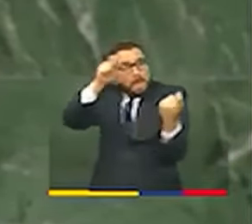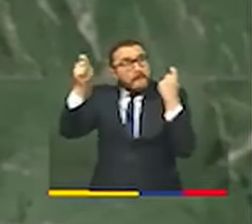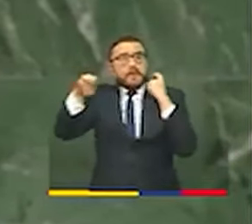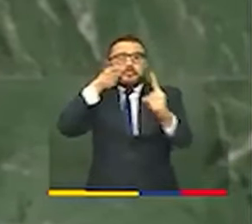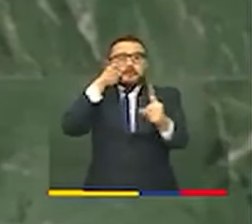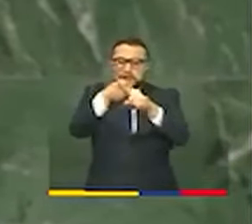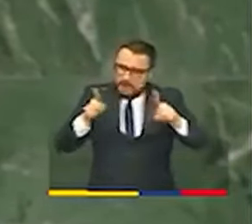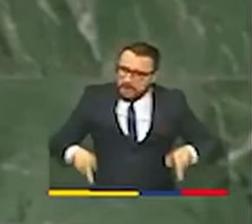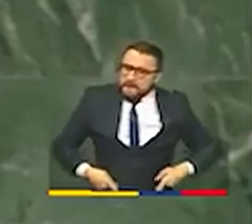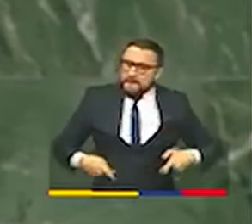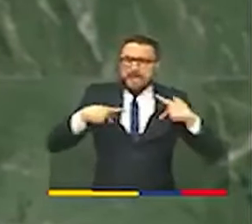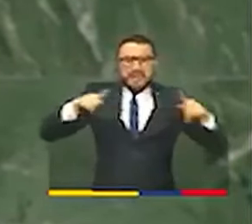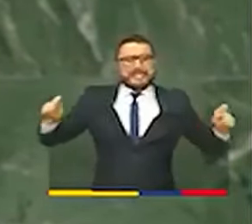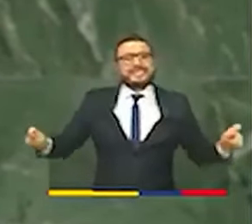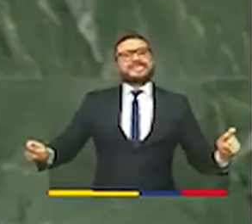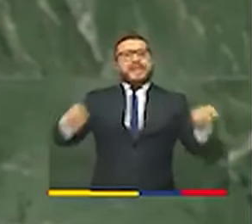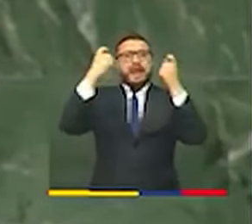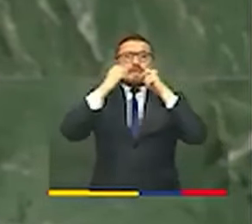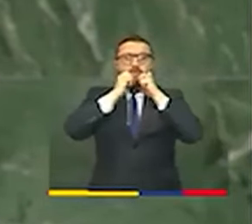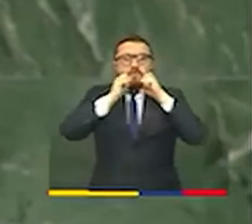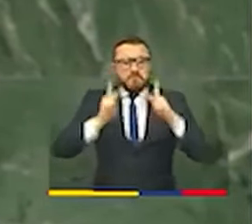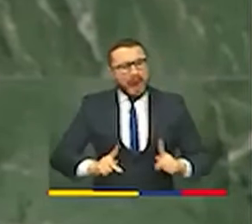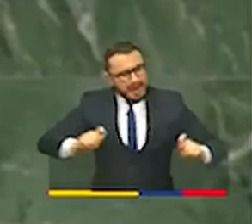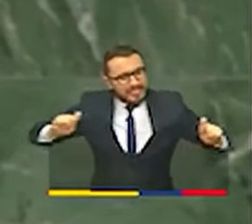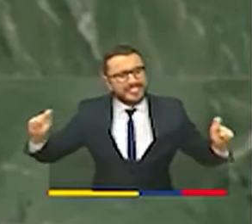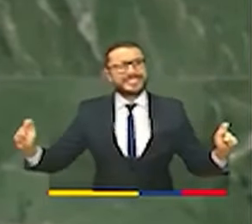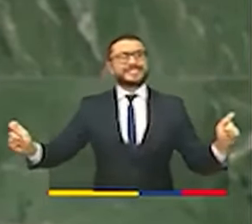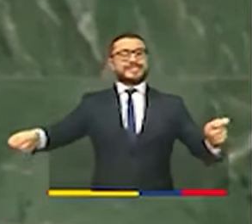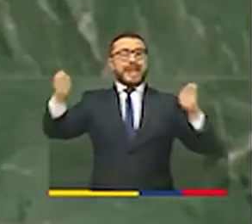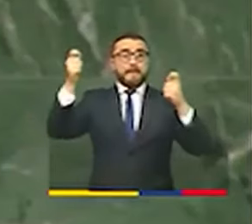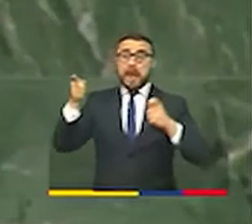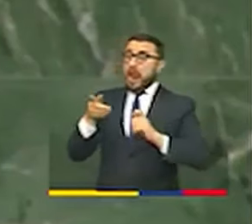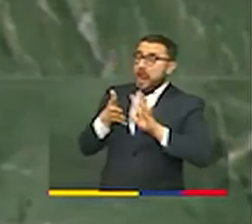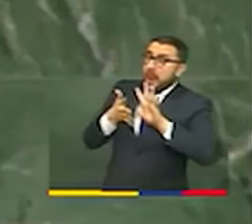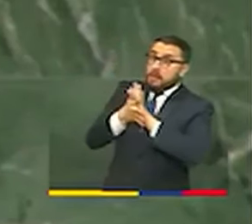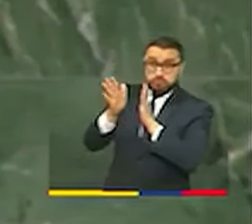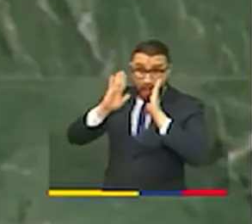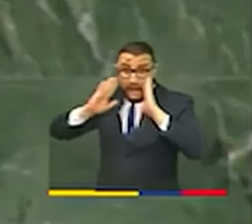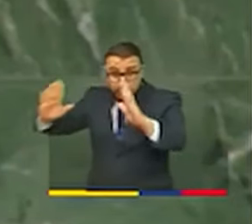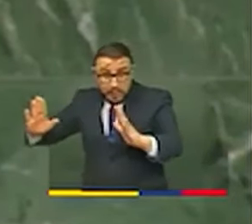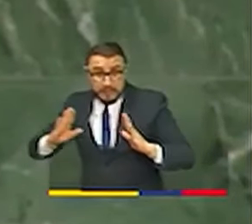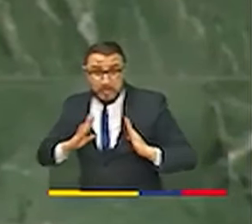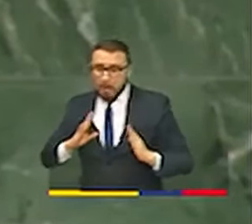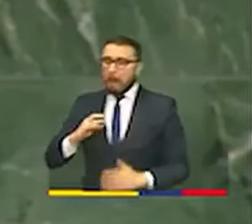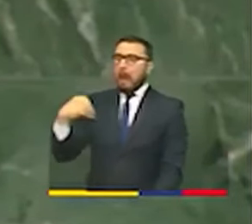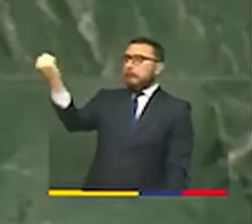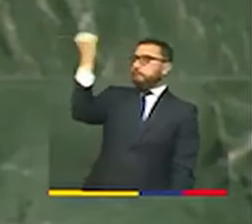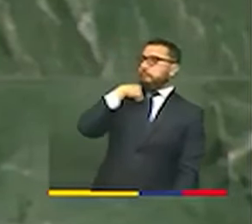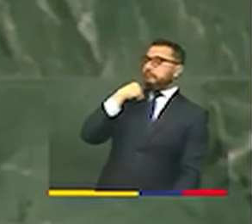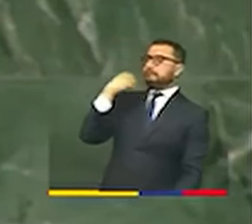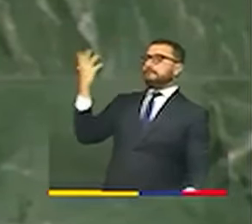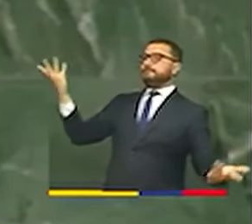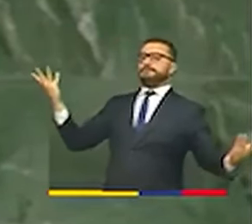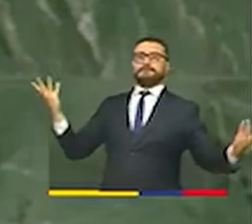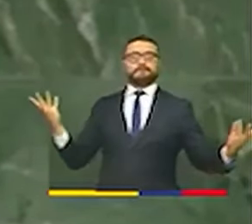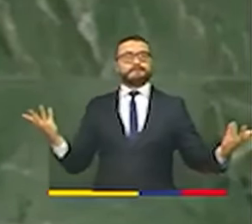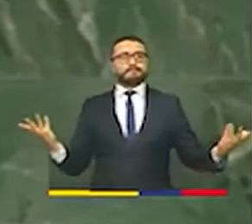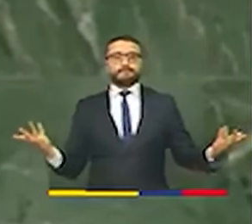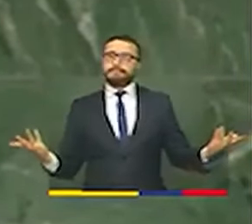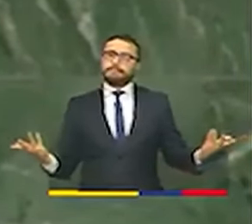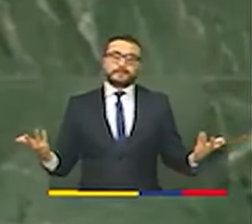vida y la especie humana, tampoco nos escuchan. Es el poder de destrucción de la